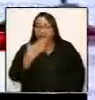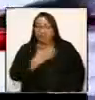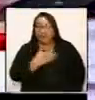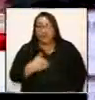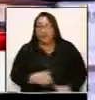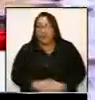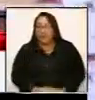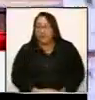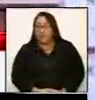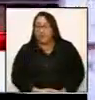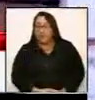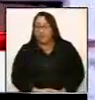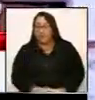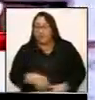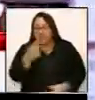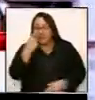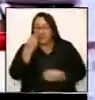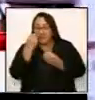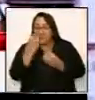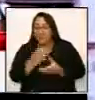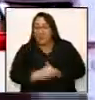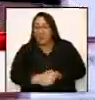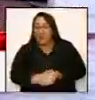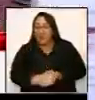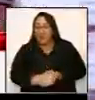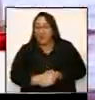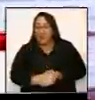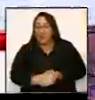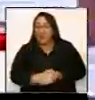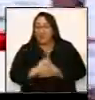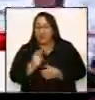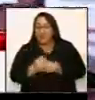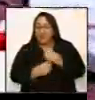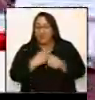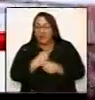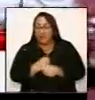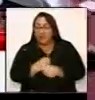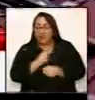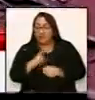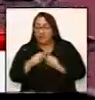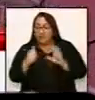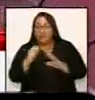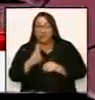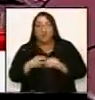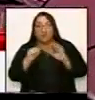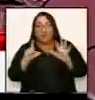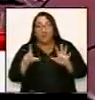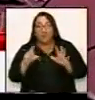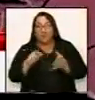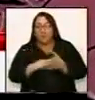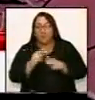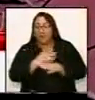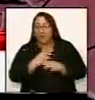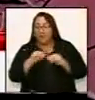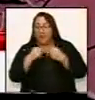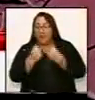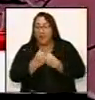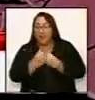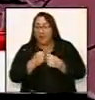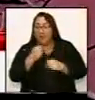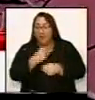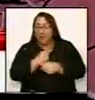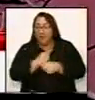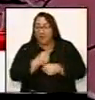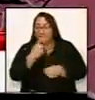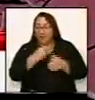presidente. Para informar que el primer año, en el 2016-2017, se formó un grupo de trabajo